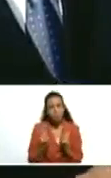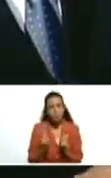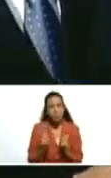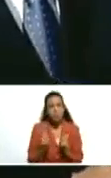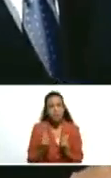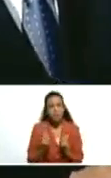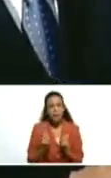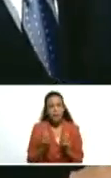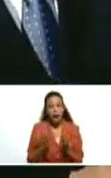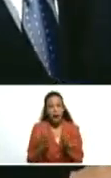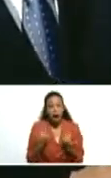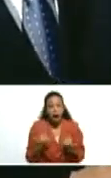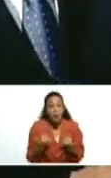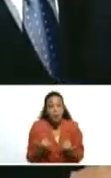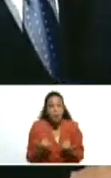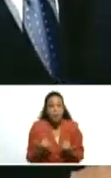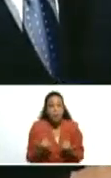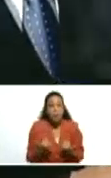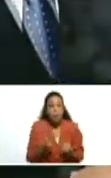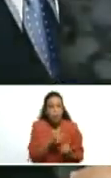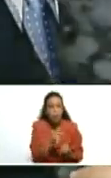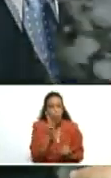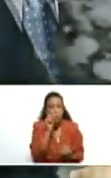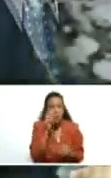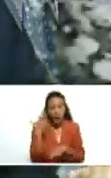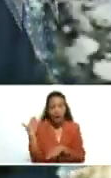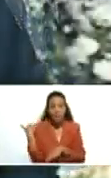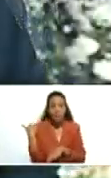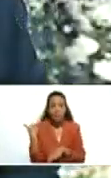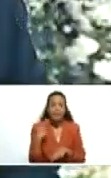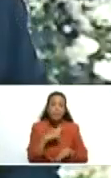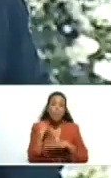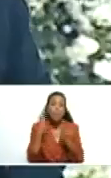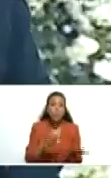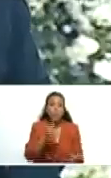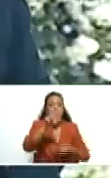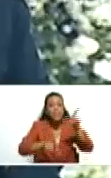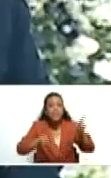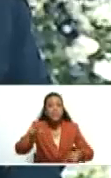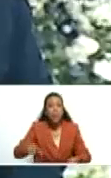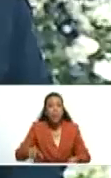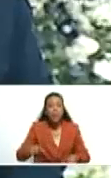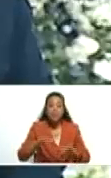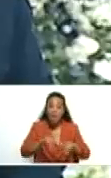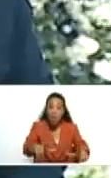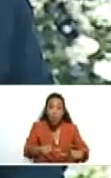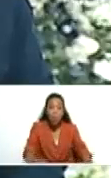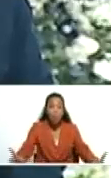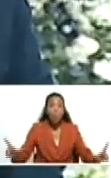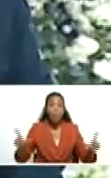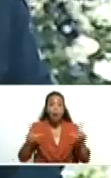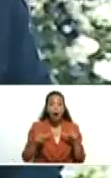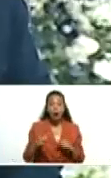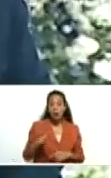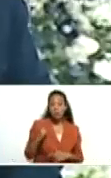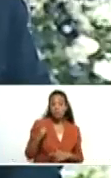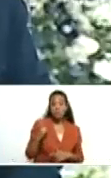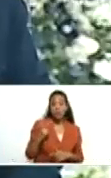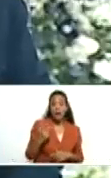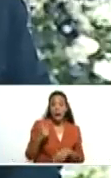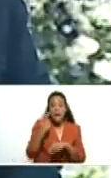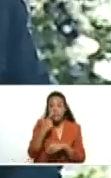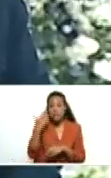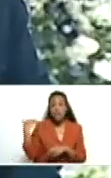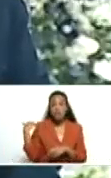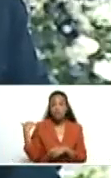Hemos despedido grandes hombres y mujeres. Aquí en esta misma sala despedimos recientemente a